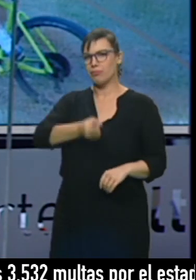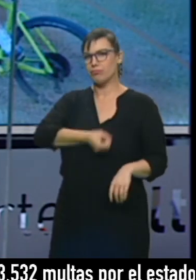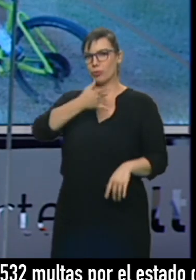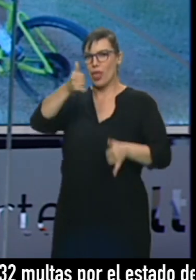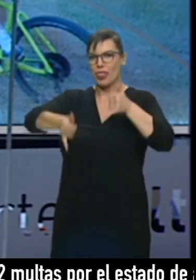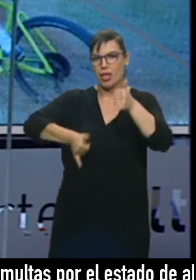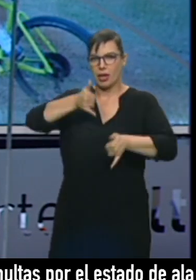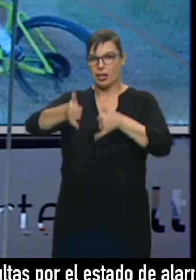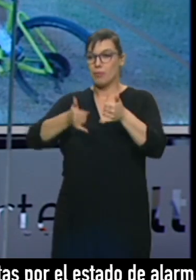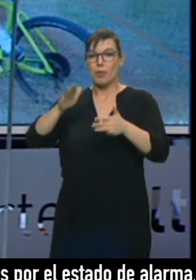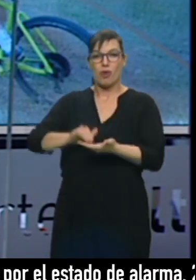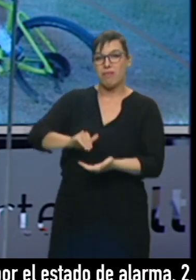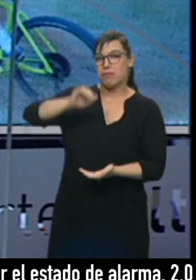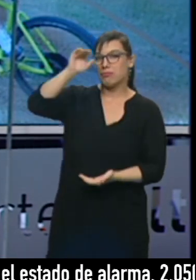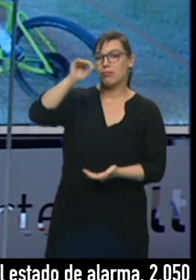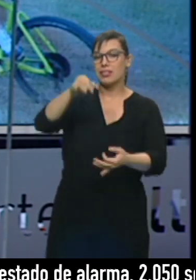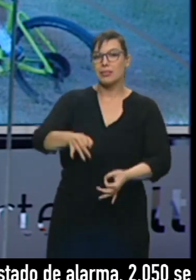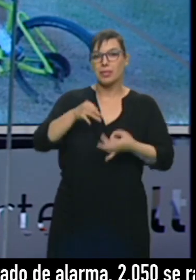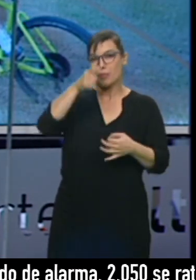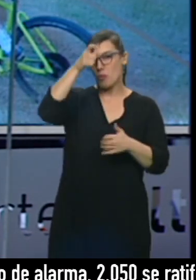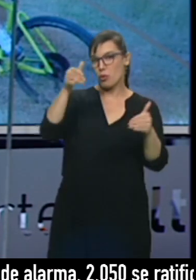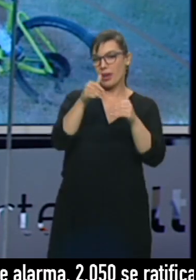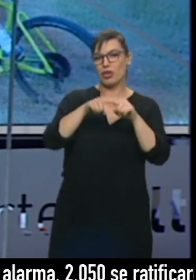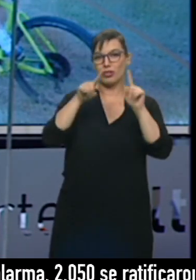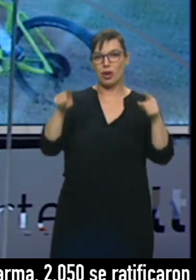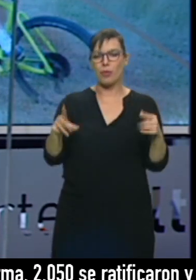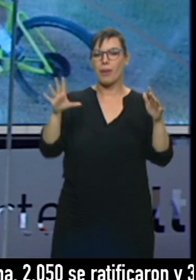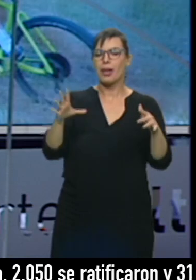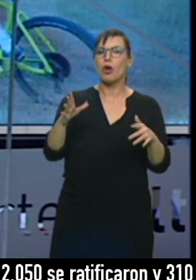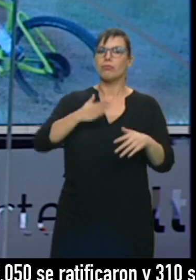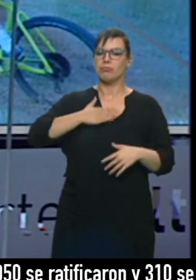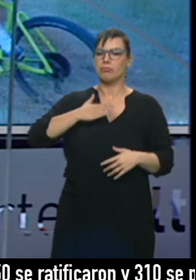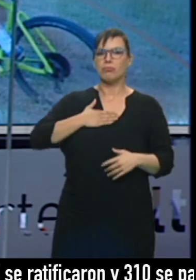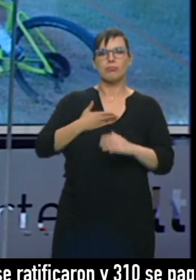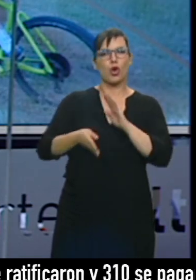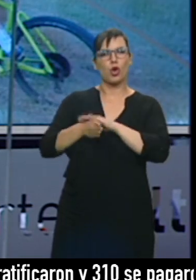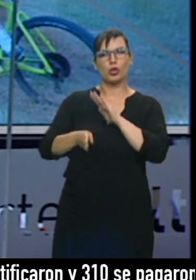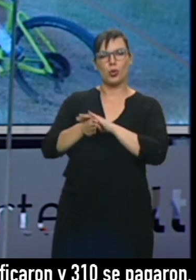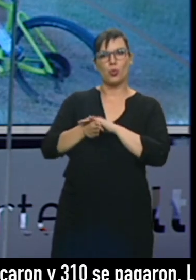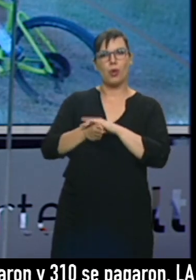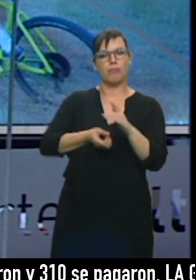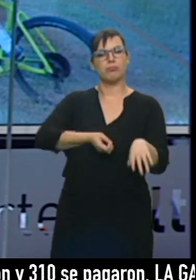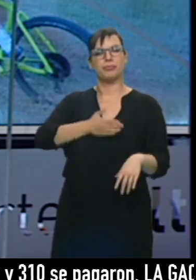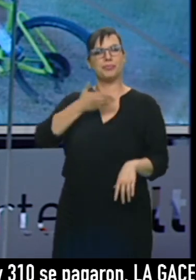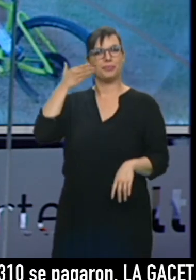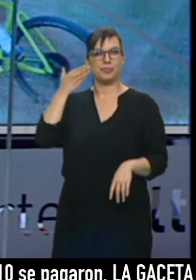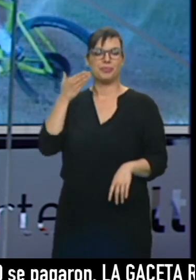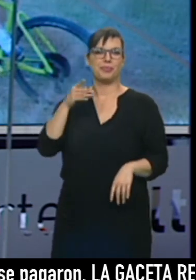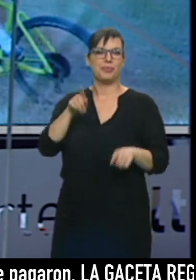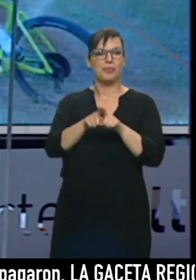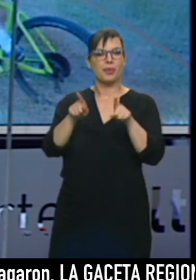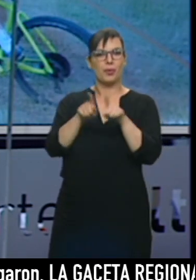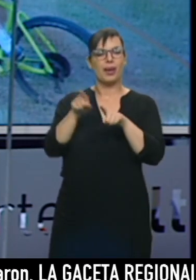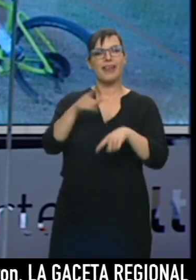en una pequeña localidad de Segovia. Sin embargo, nunca ha querido renunciar a sus raíces. Mantiene su nacionalidad polaca y sueña con